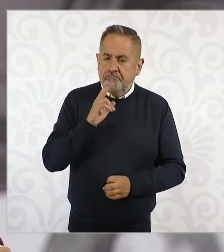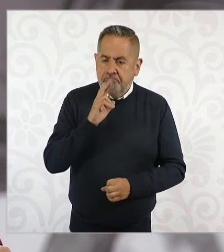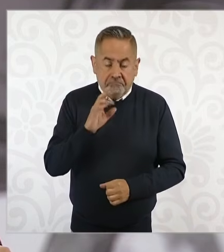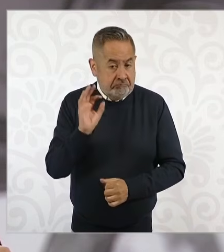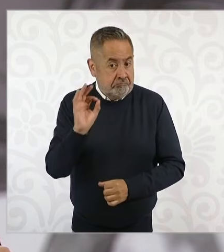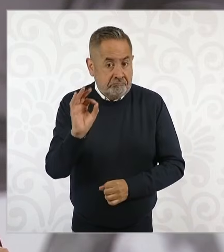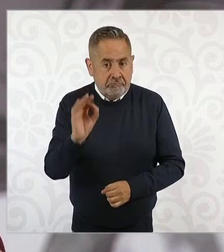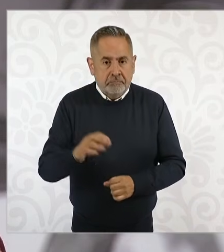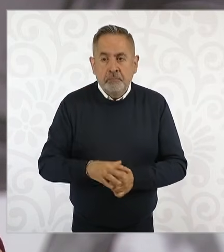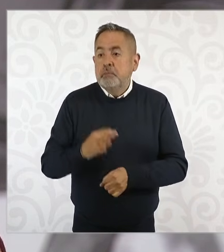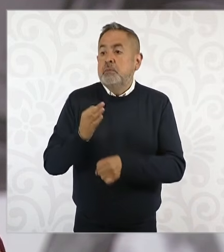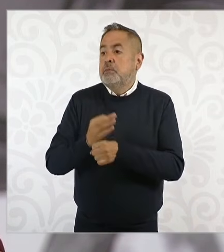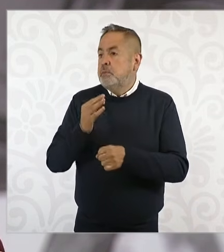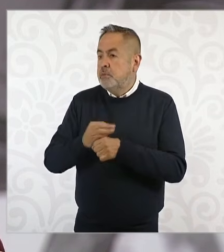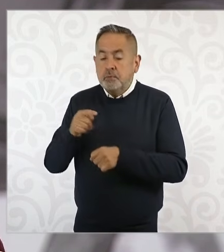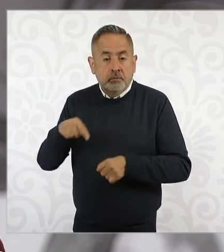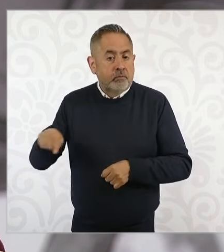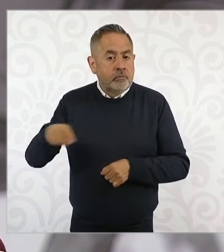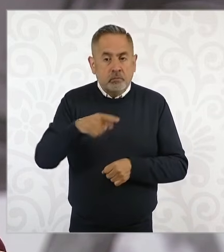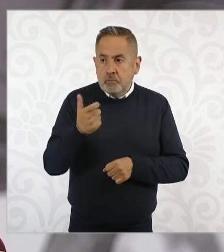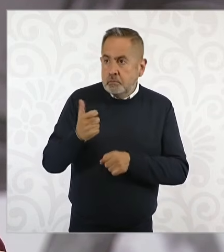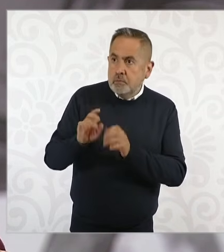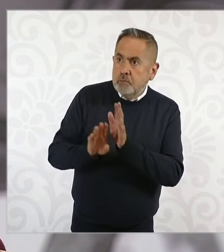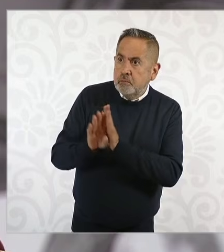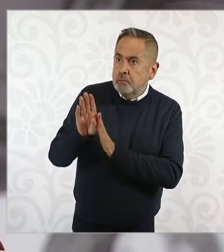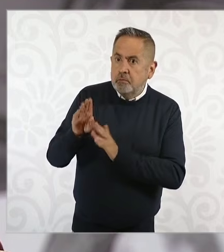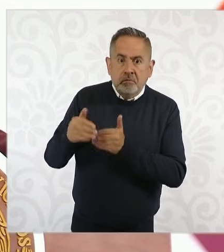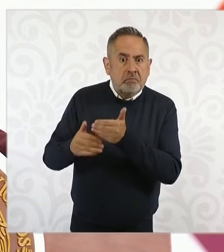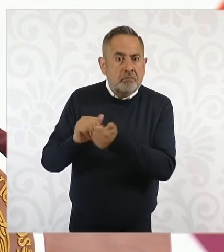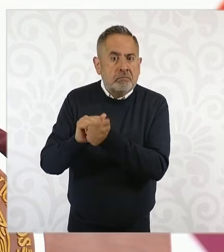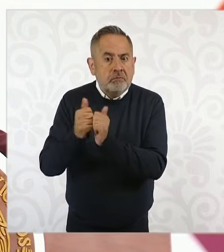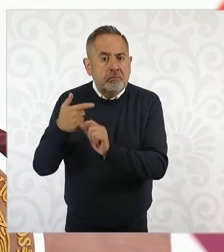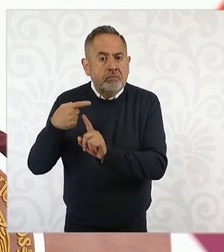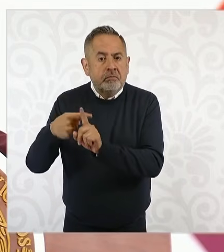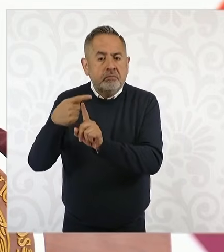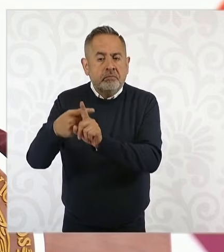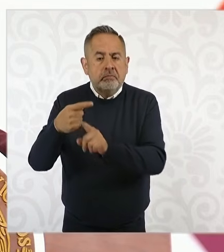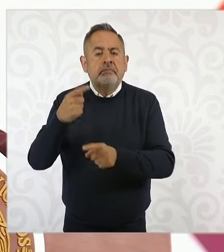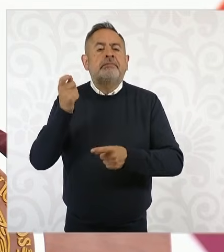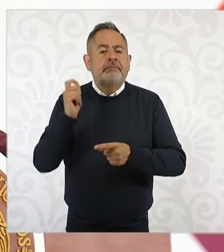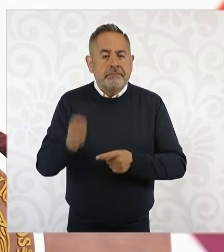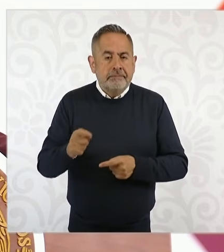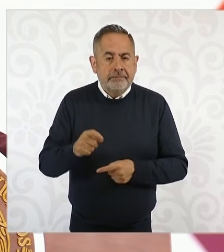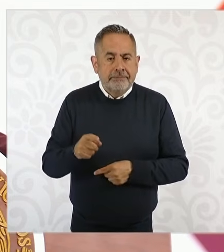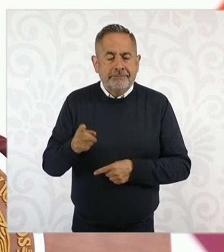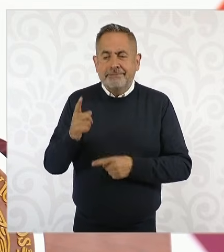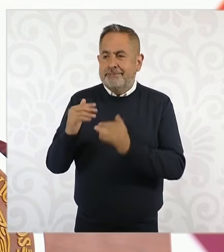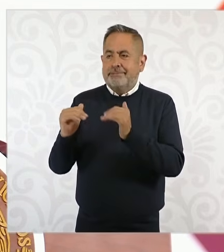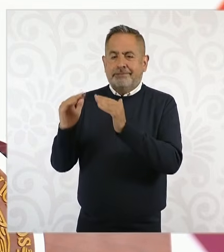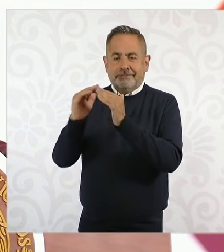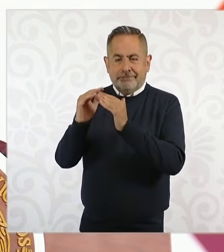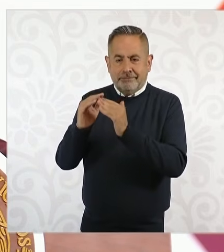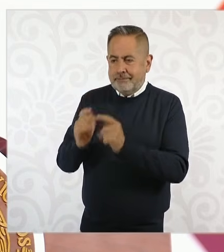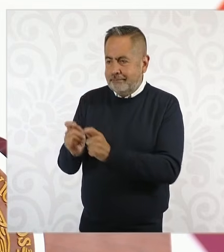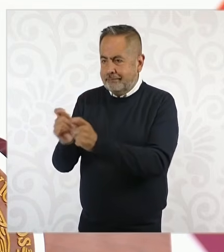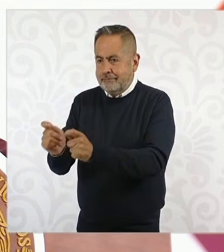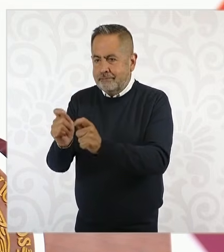que está moviendo mucho los indicadores económicos y es el programa de viviendas para el bienestar,